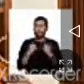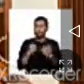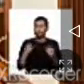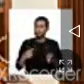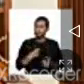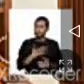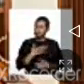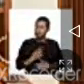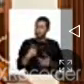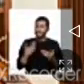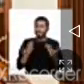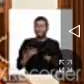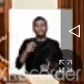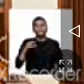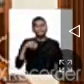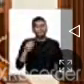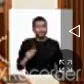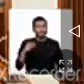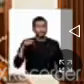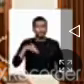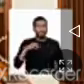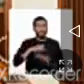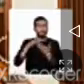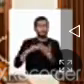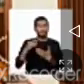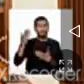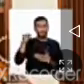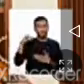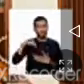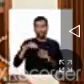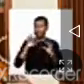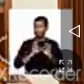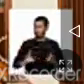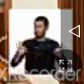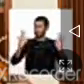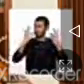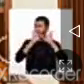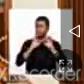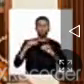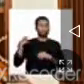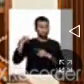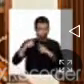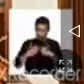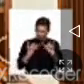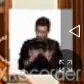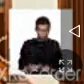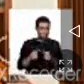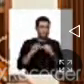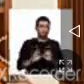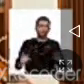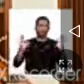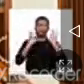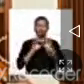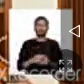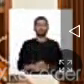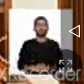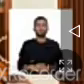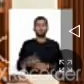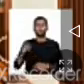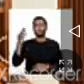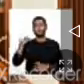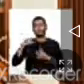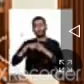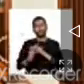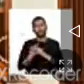gustado porque este proyecto fue muy importante, y es muy importante. Nació de una